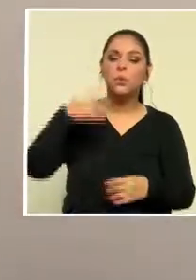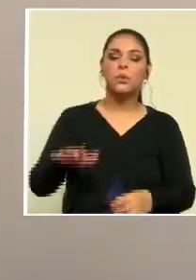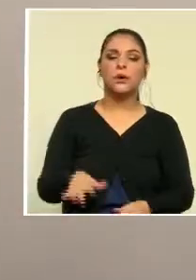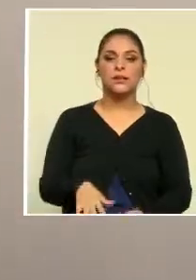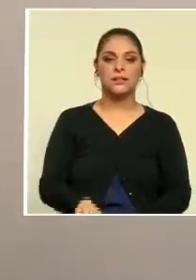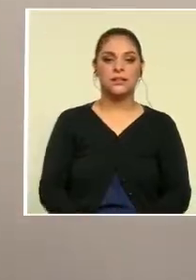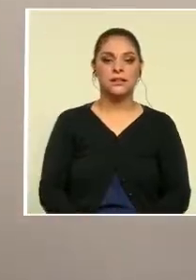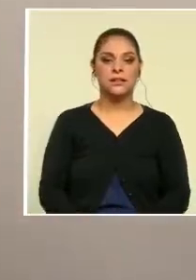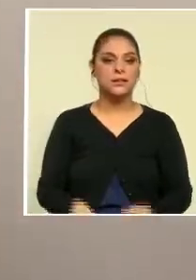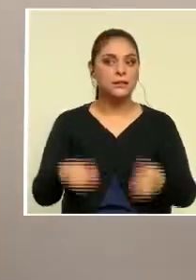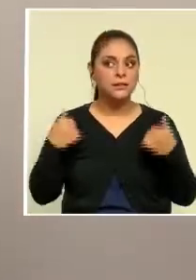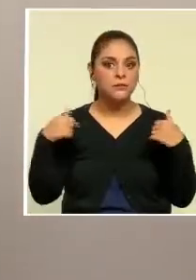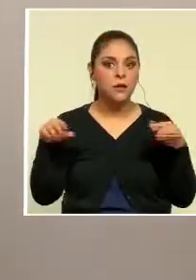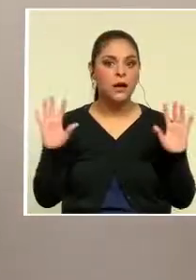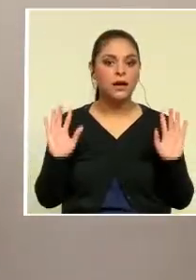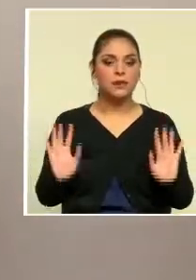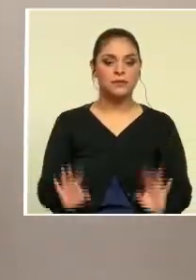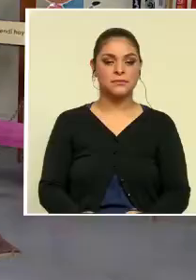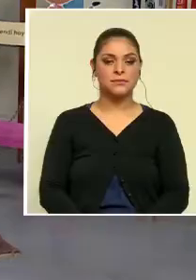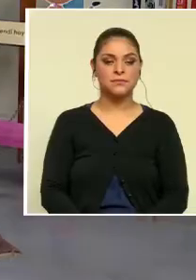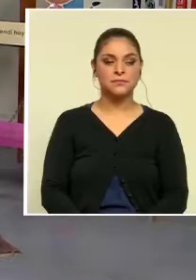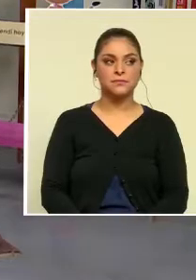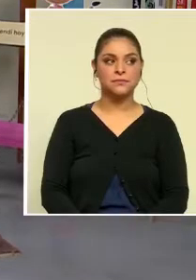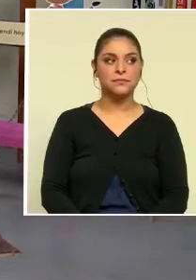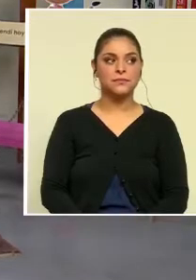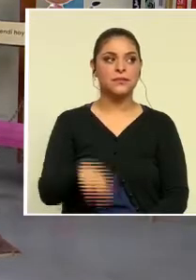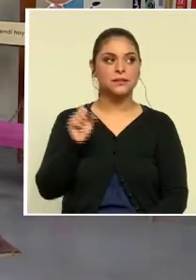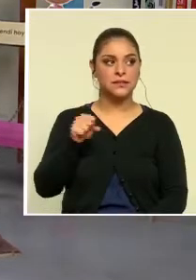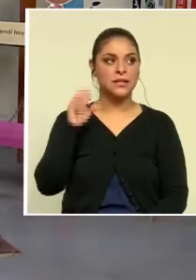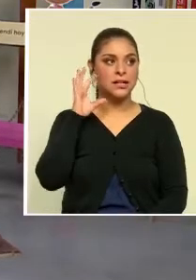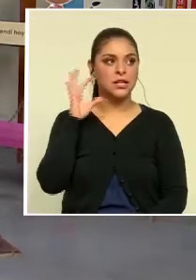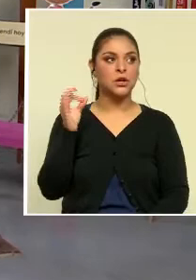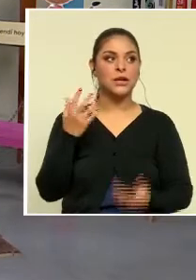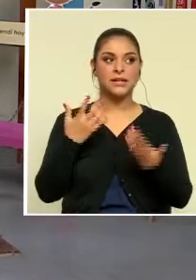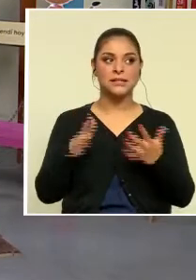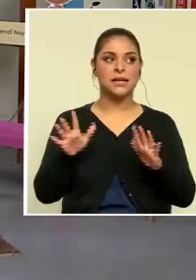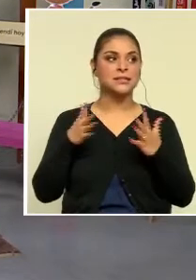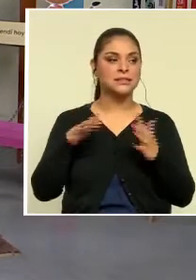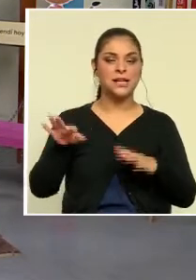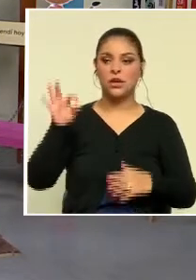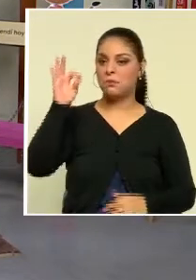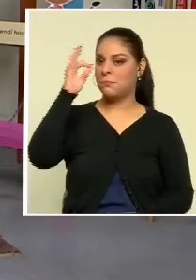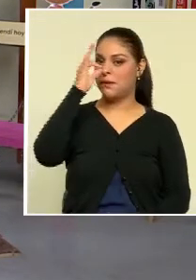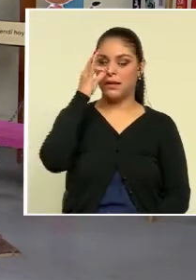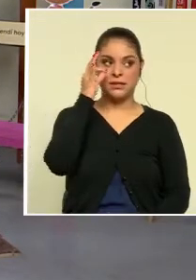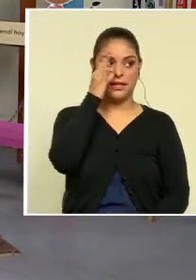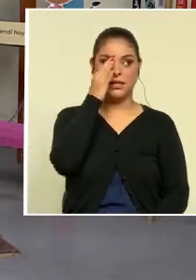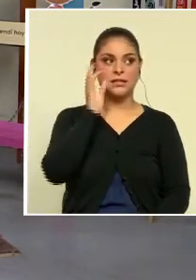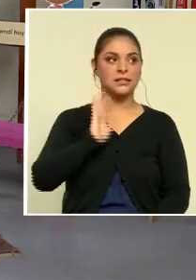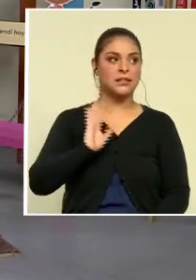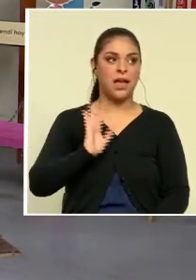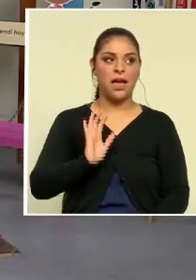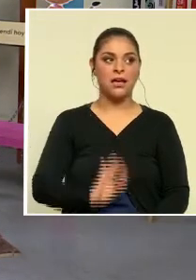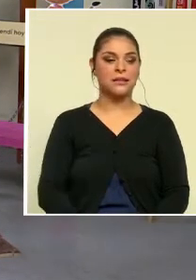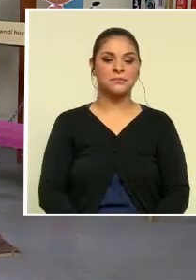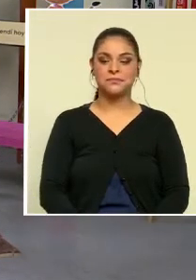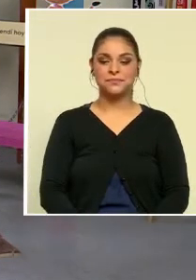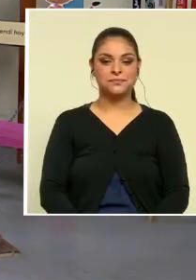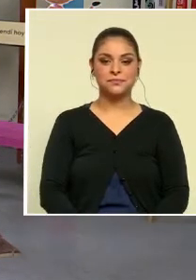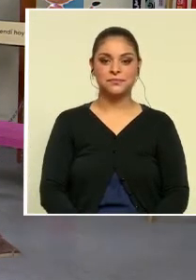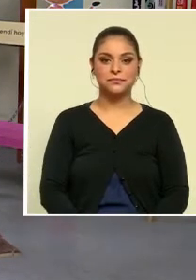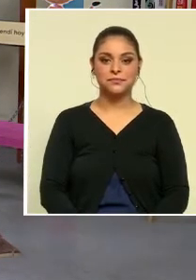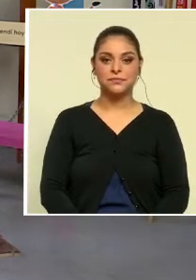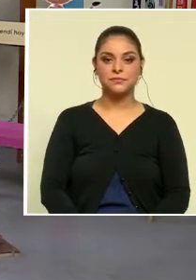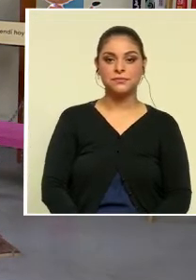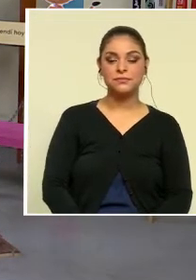ya se fue si de verdad para cepillarse la nueva pica la nariz ya no le pica la nariz cuyo y